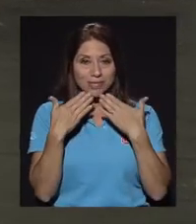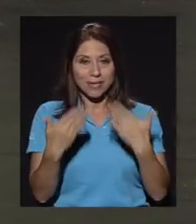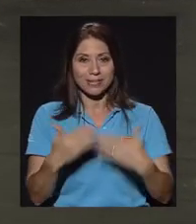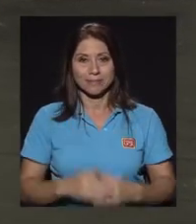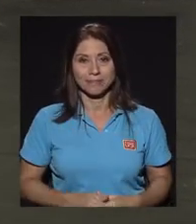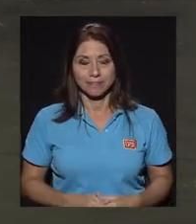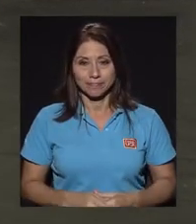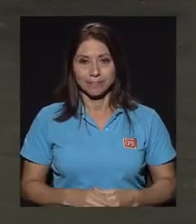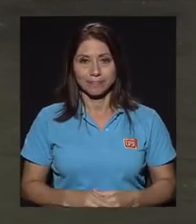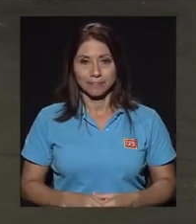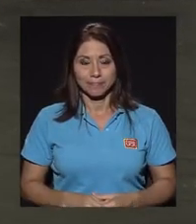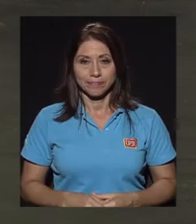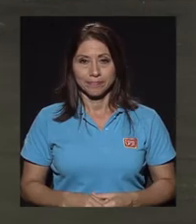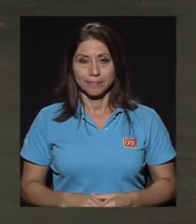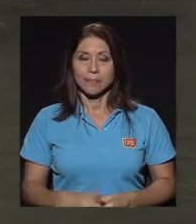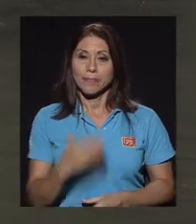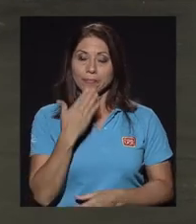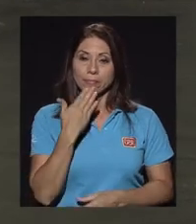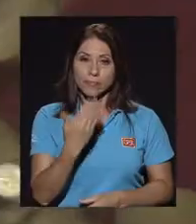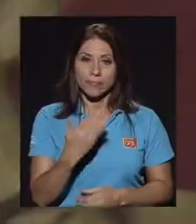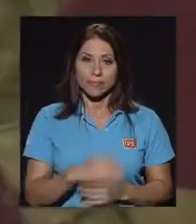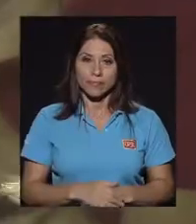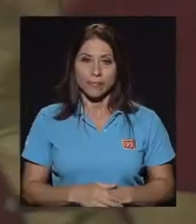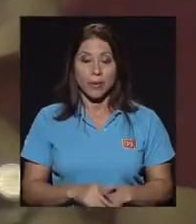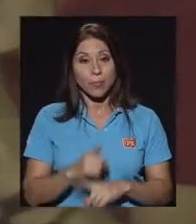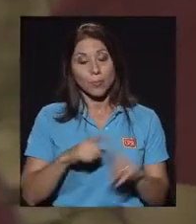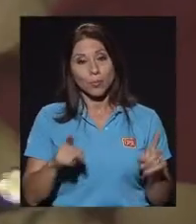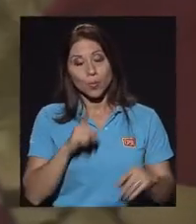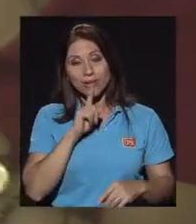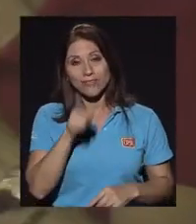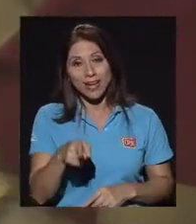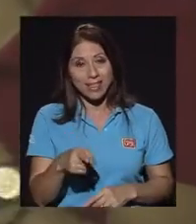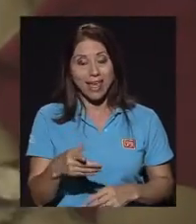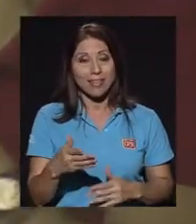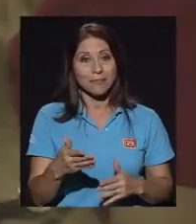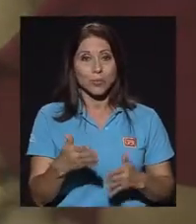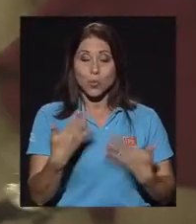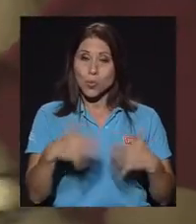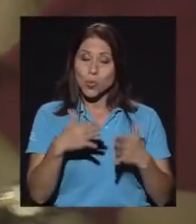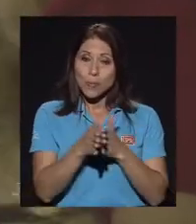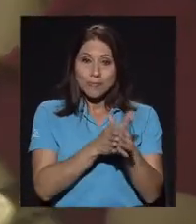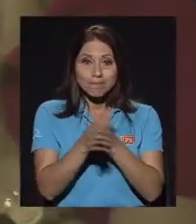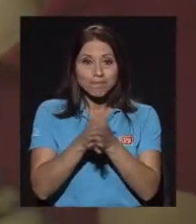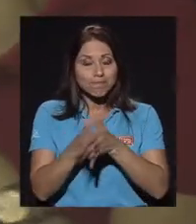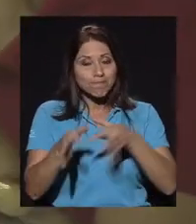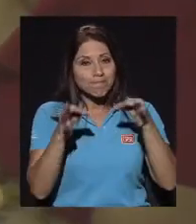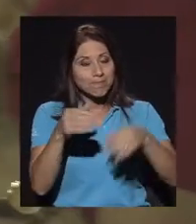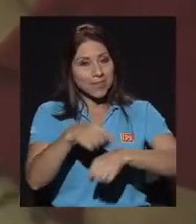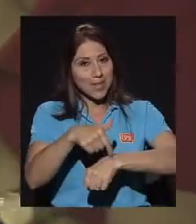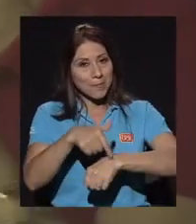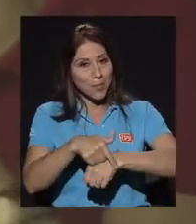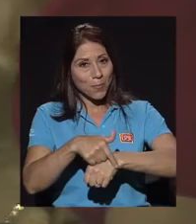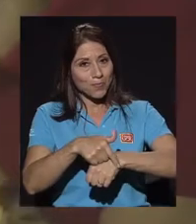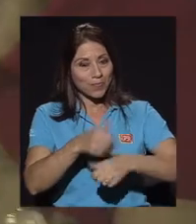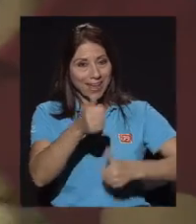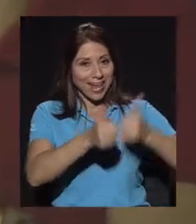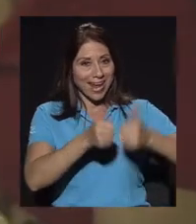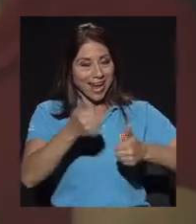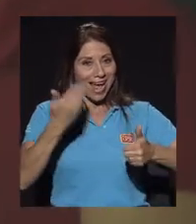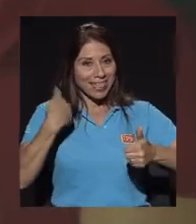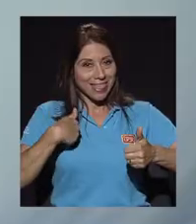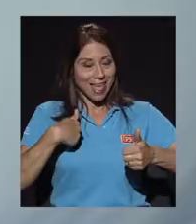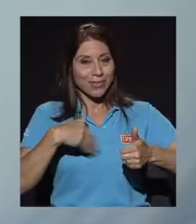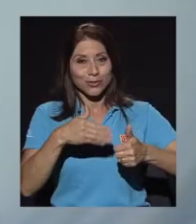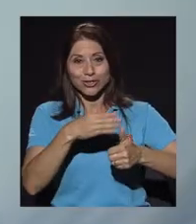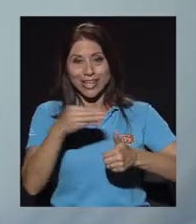gracias. Muchas gracias. Bueno, en realidad hemos sido tan eficientes con el tiempo, los candidatos